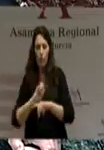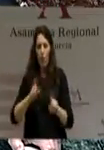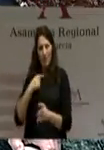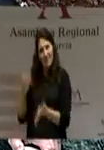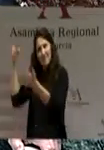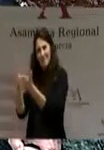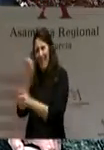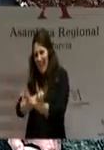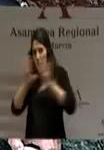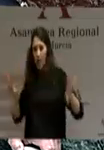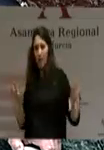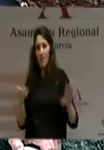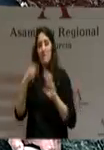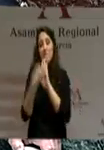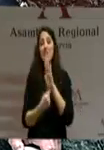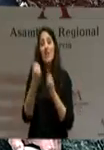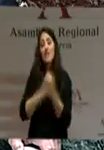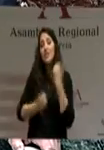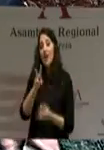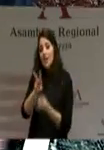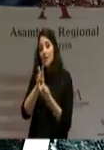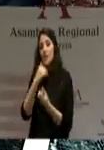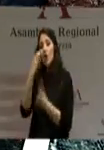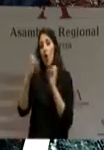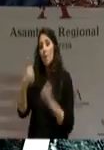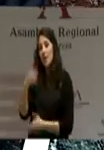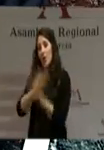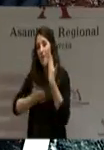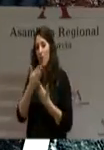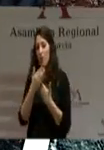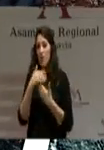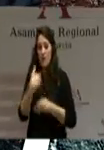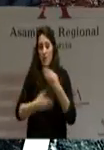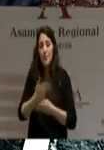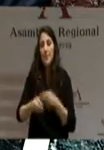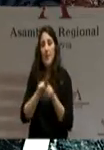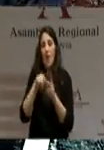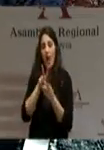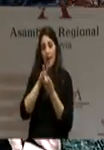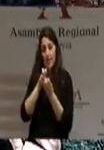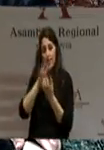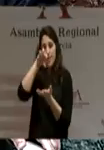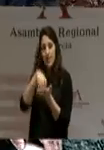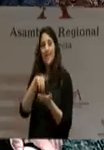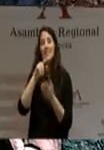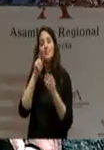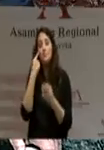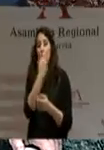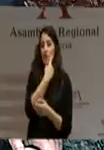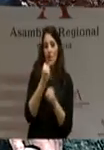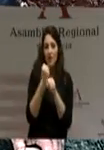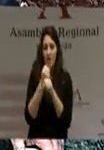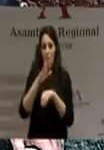fiscales y económicas, convenio de colaboración, promover un convenio de colaboración con la Agencia Tributaria y la Inspección de Trabajo para la